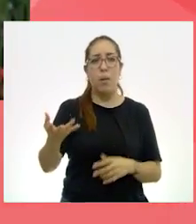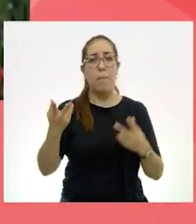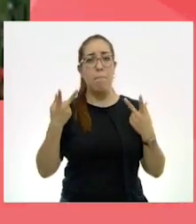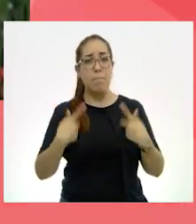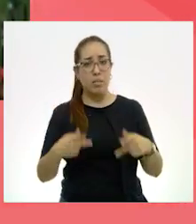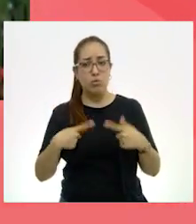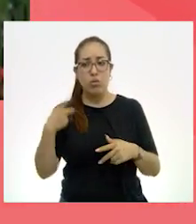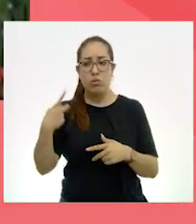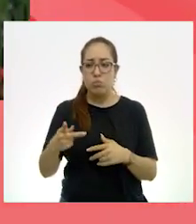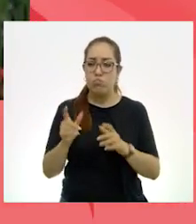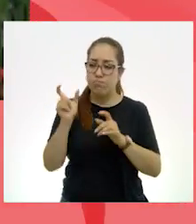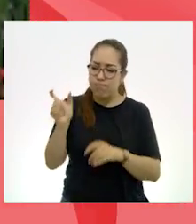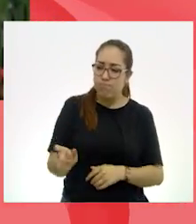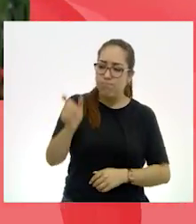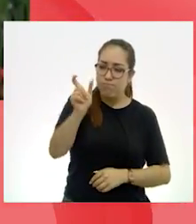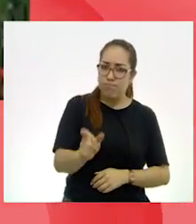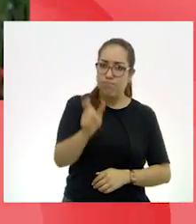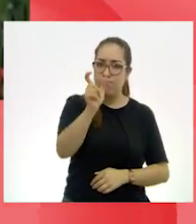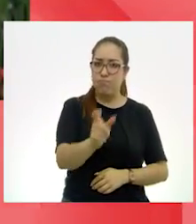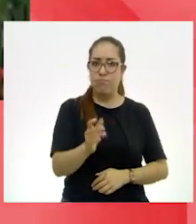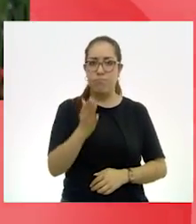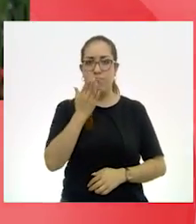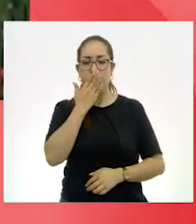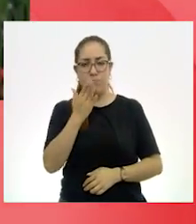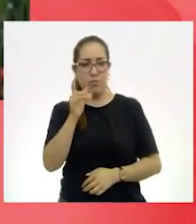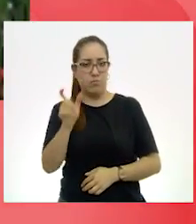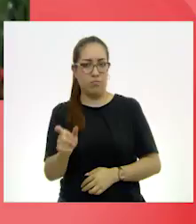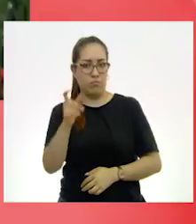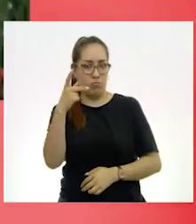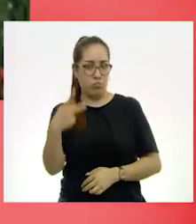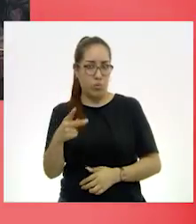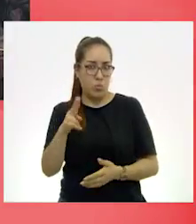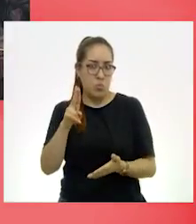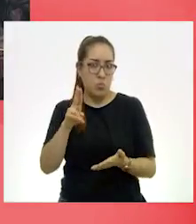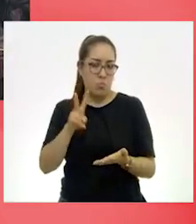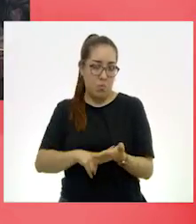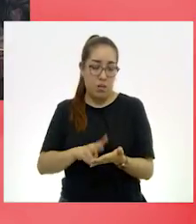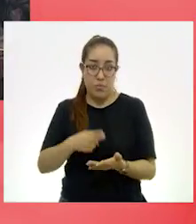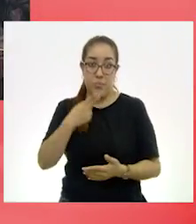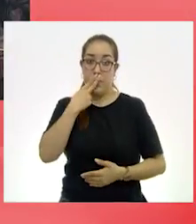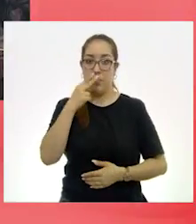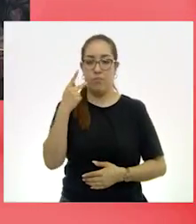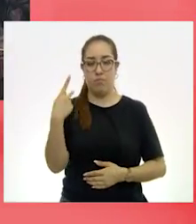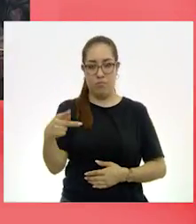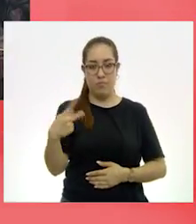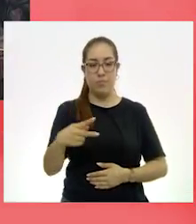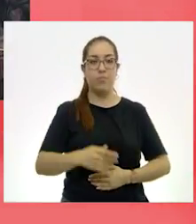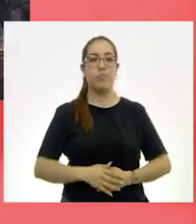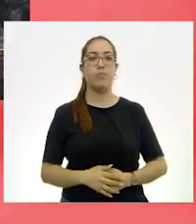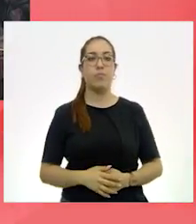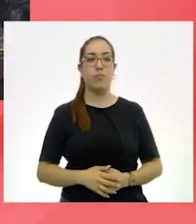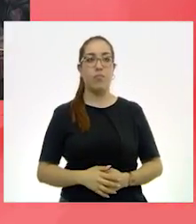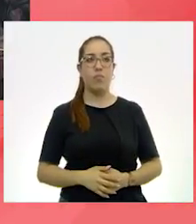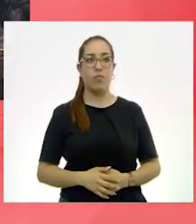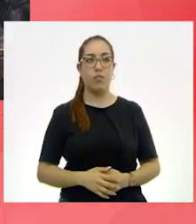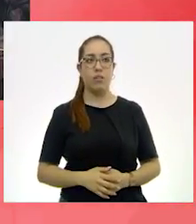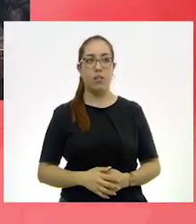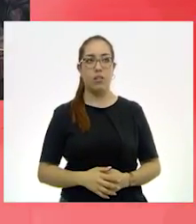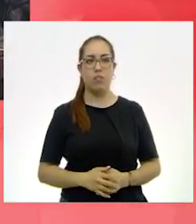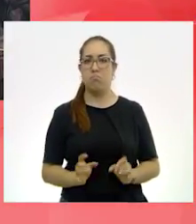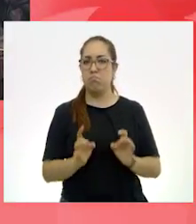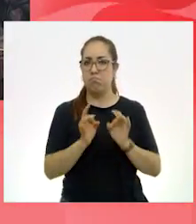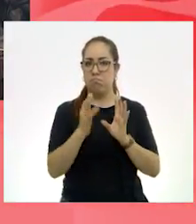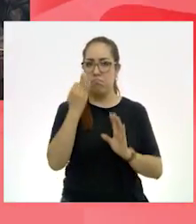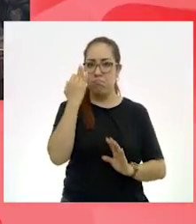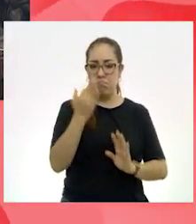la trata de salvar precisamente dentro del Plan de Ayala. Y llega un momento en donde simplemente o no les quieren